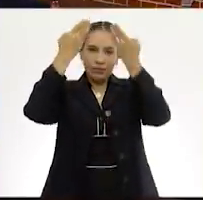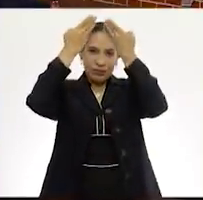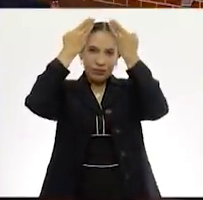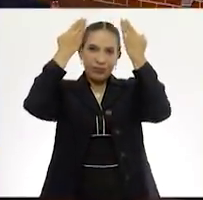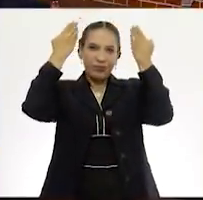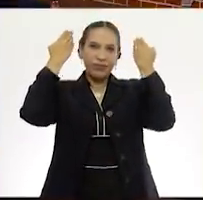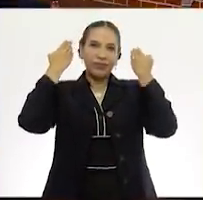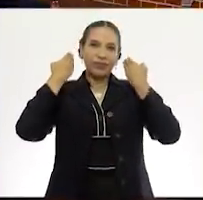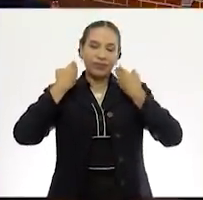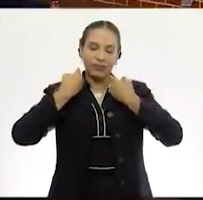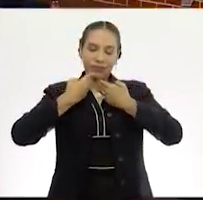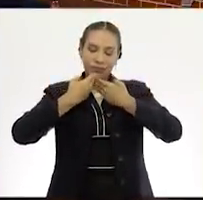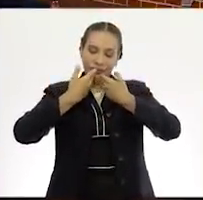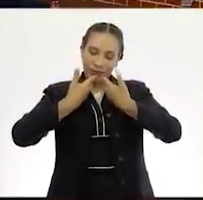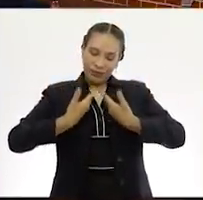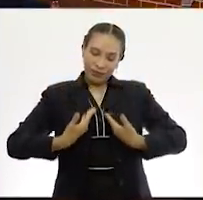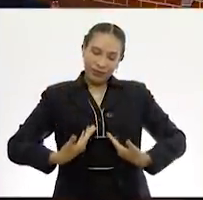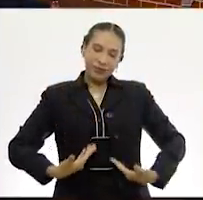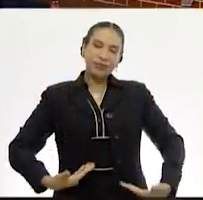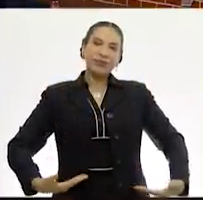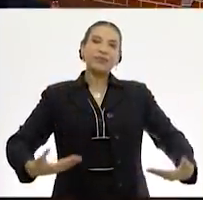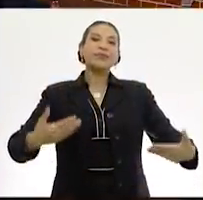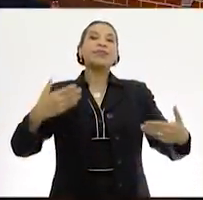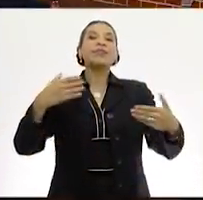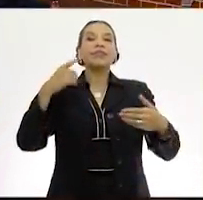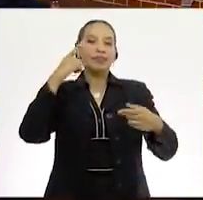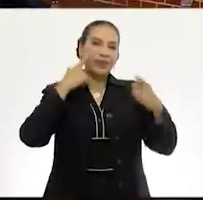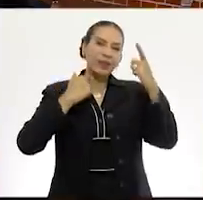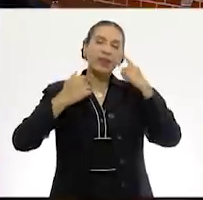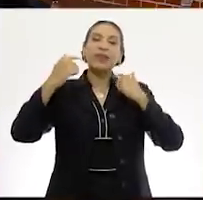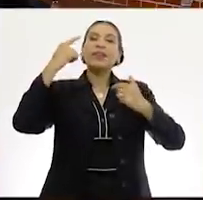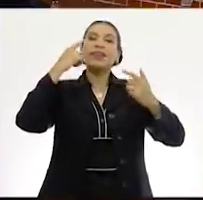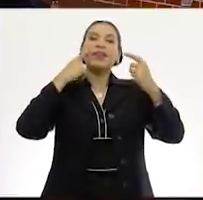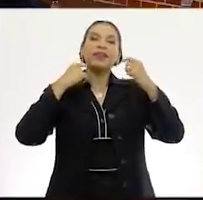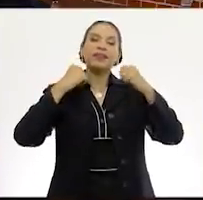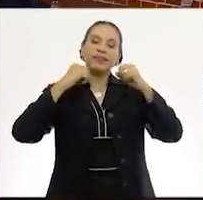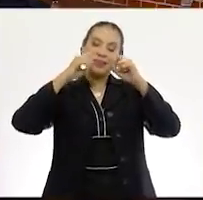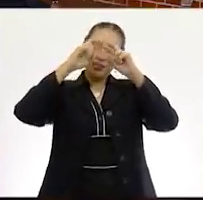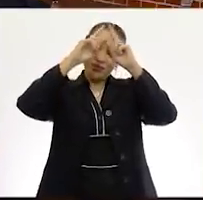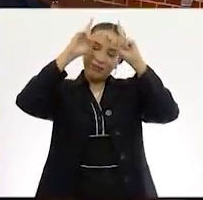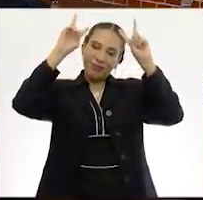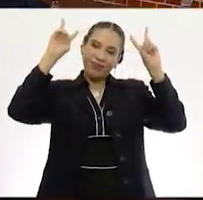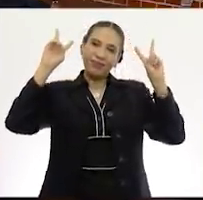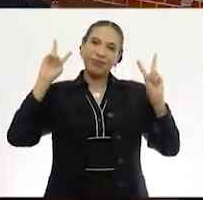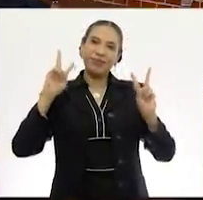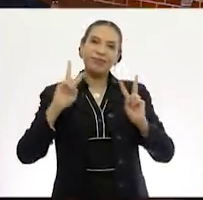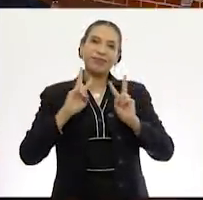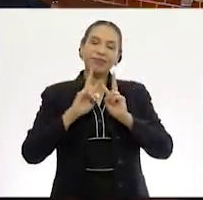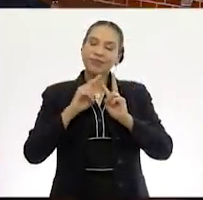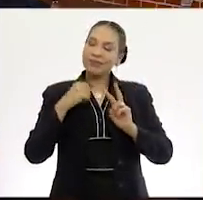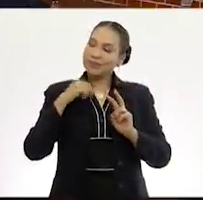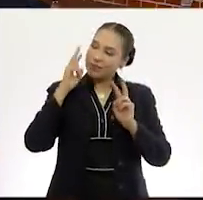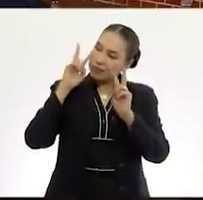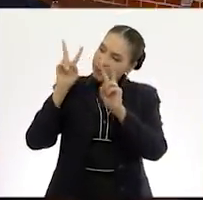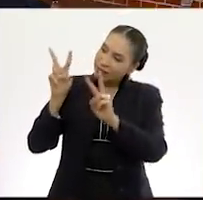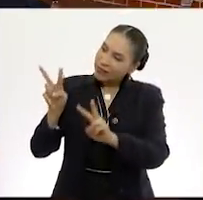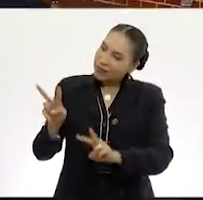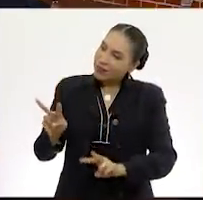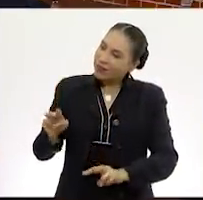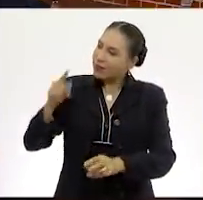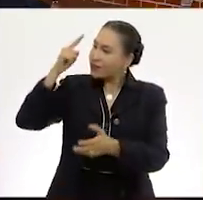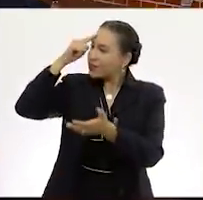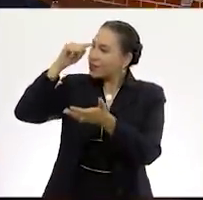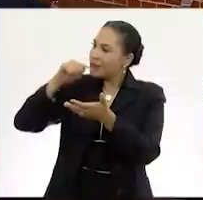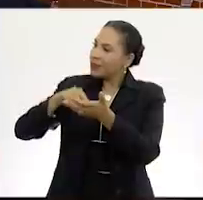Hermoso y me llevabas, llorona, en la Virgen